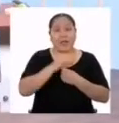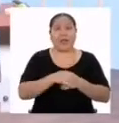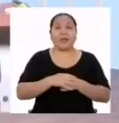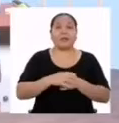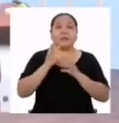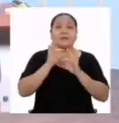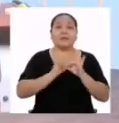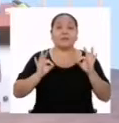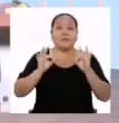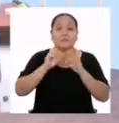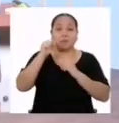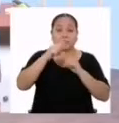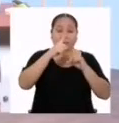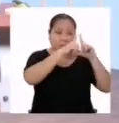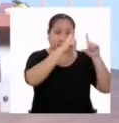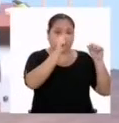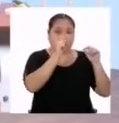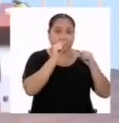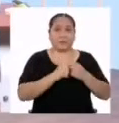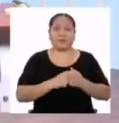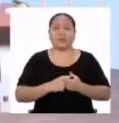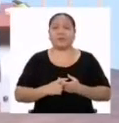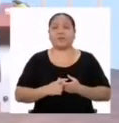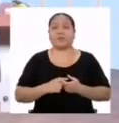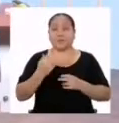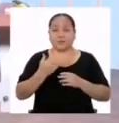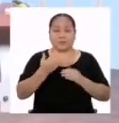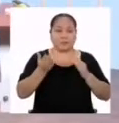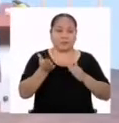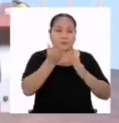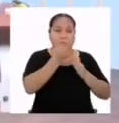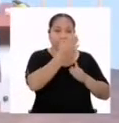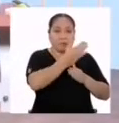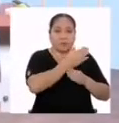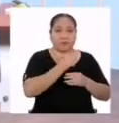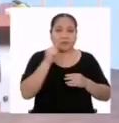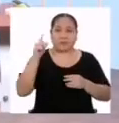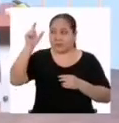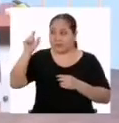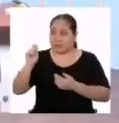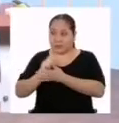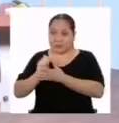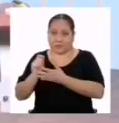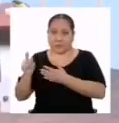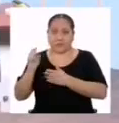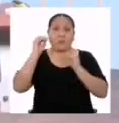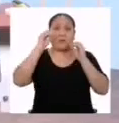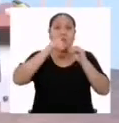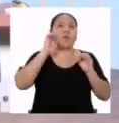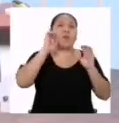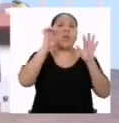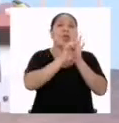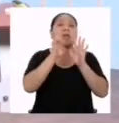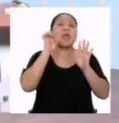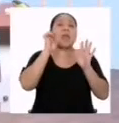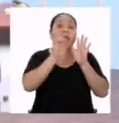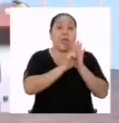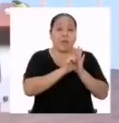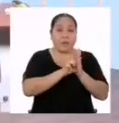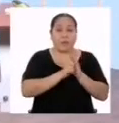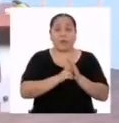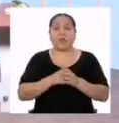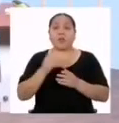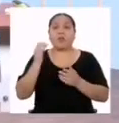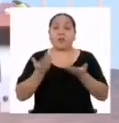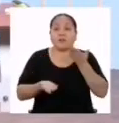que es el párrafo de cierre. En los anteriores párrafos, el autor se había apoyado en la ejemplificación y la comparación para explicar